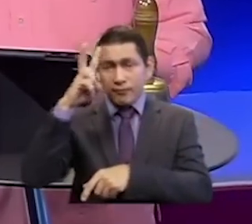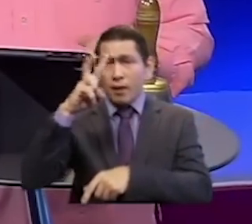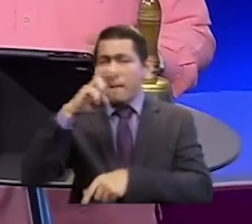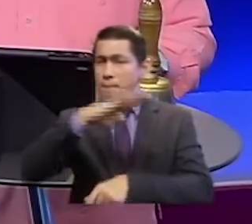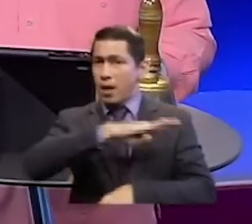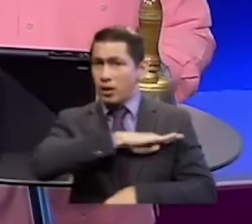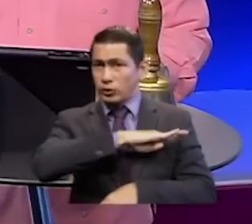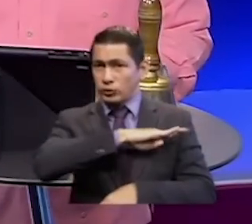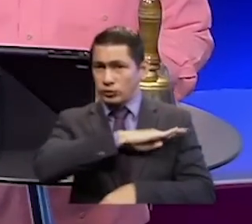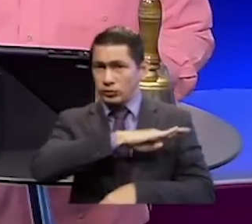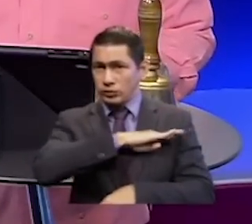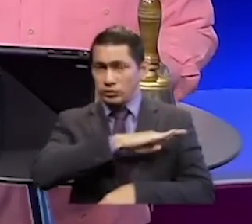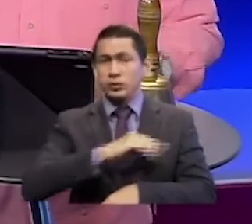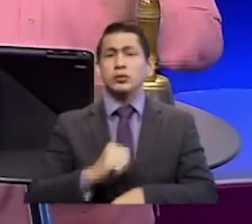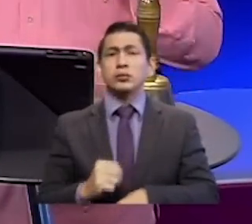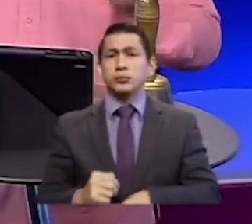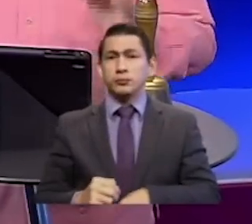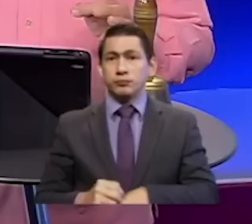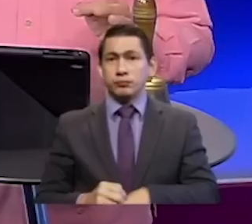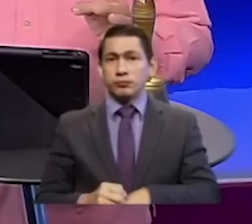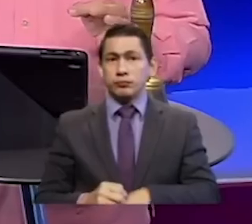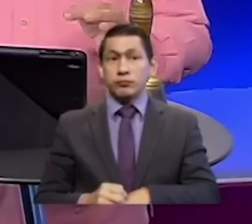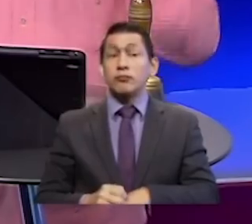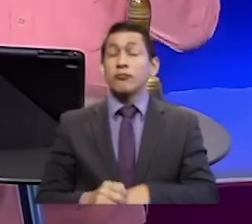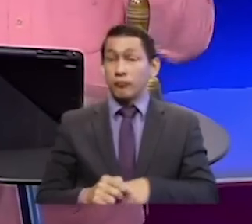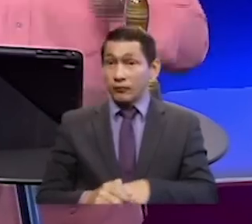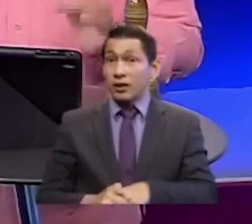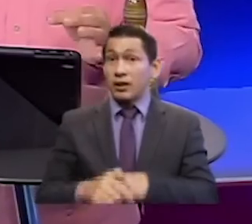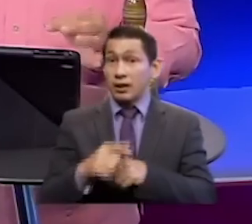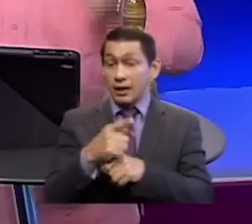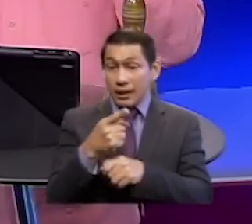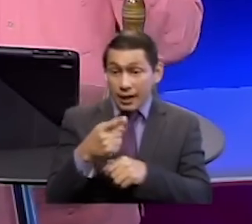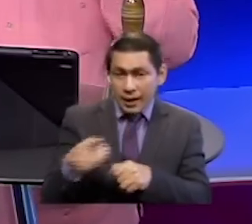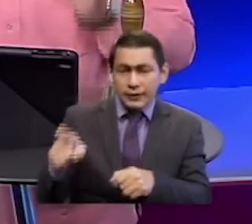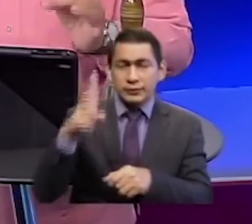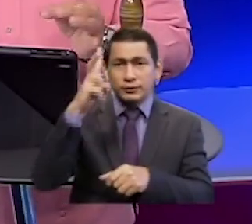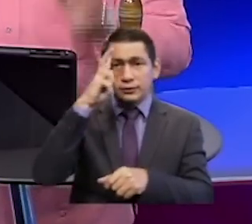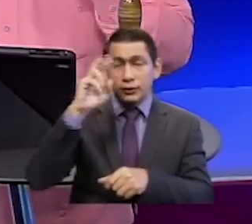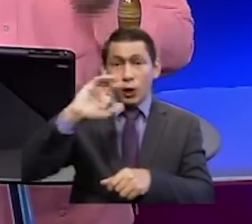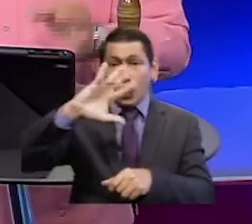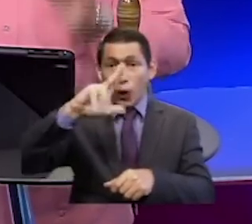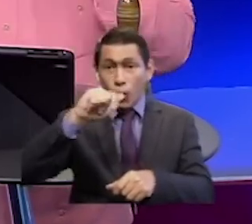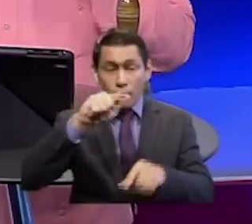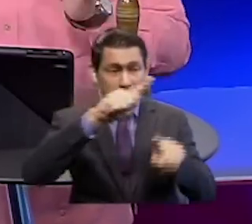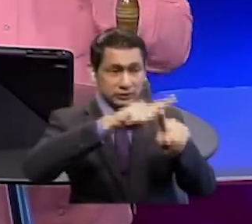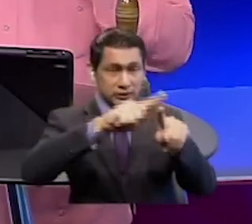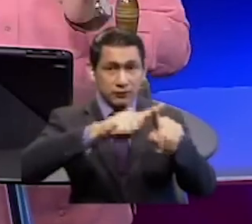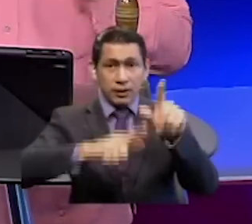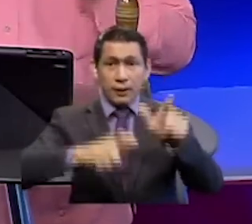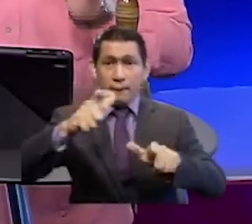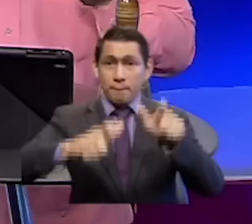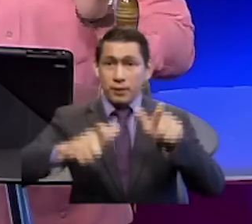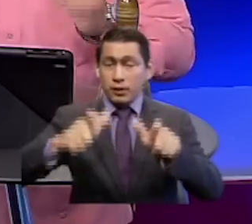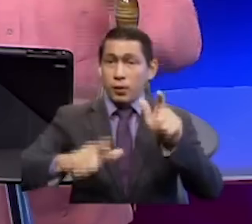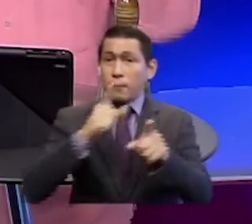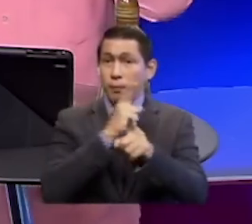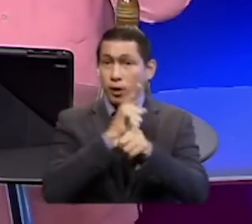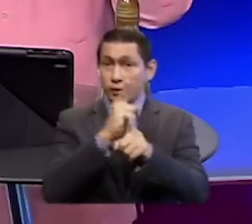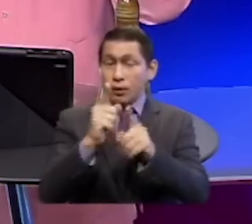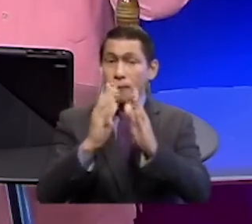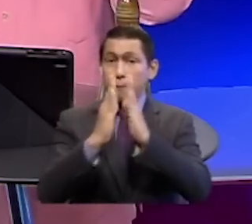alcantarilla, motorrateros, andan atracando a los moradores. Por eso piden mayor presencia